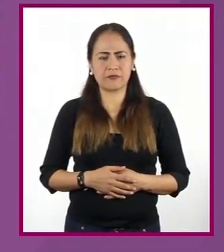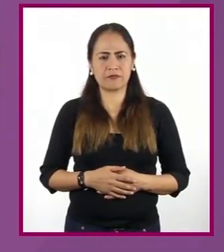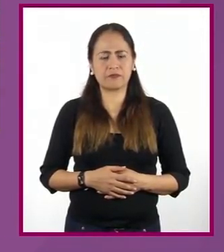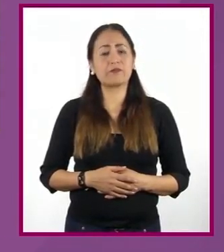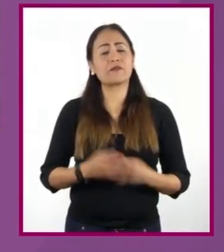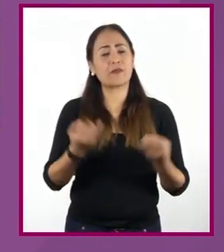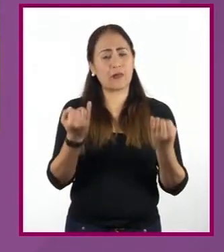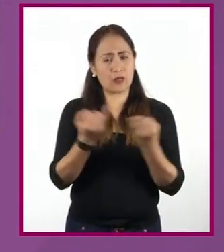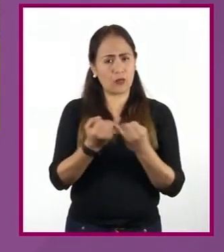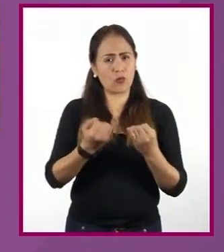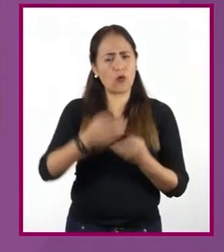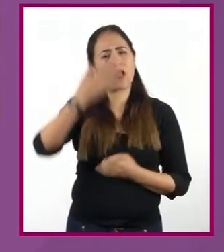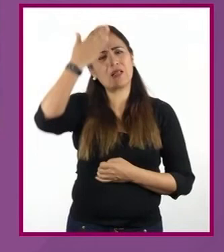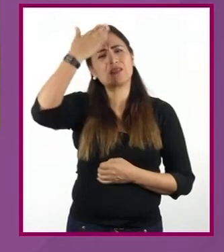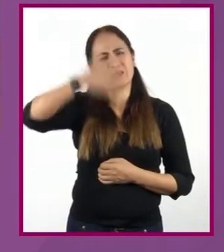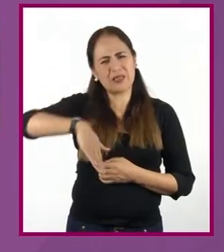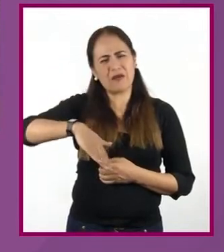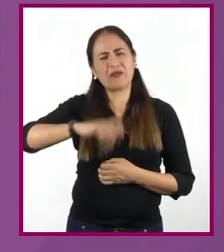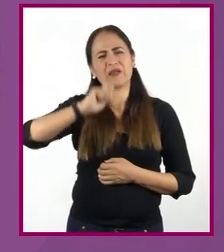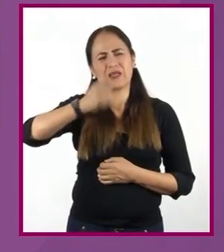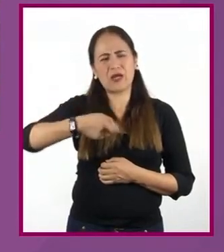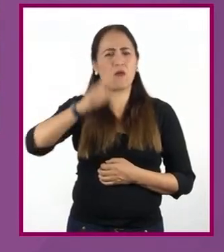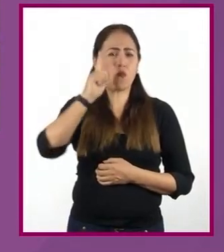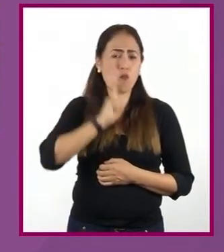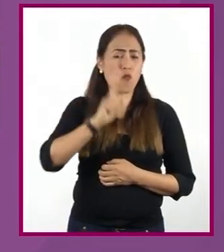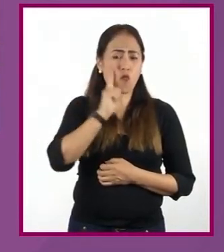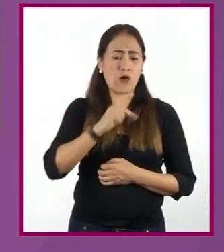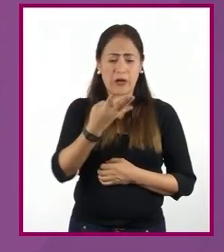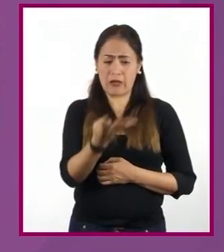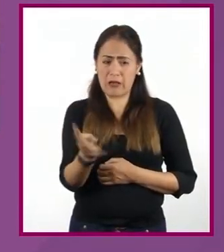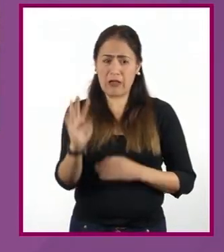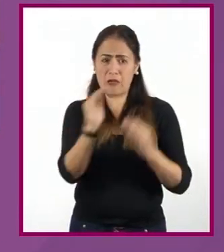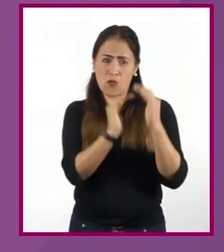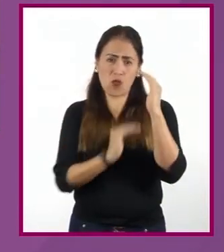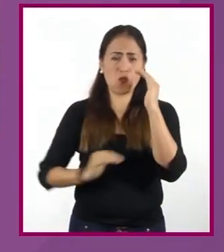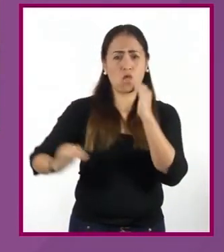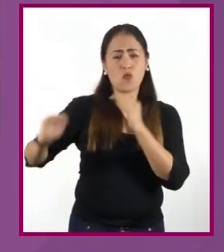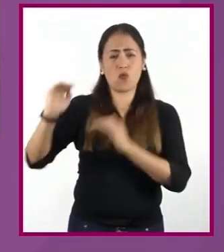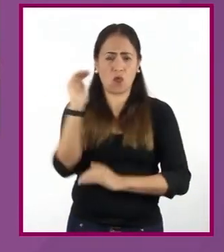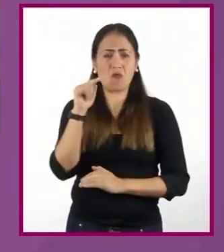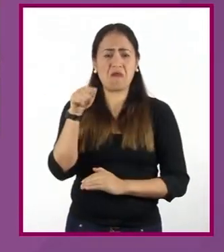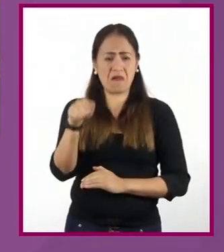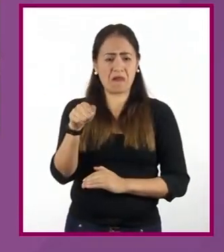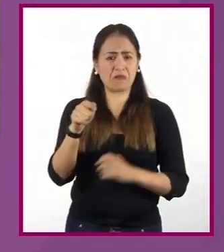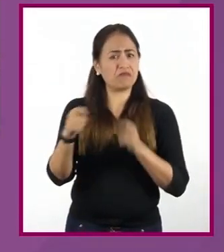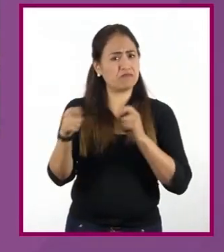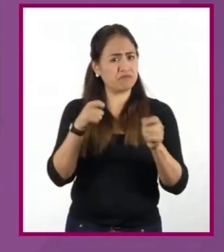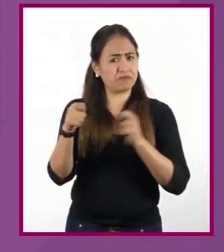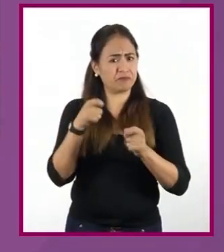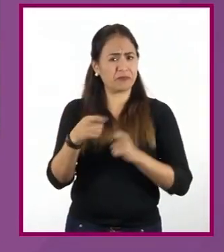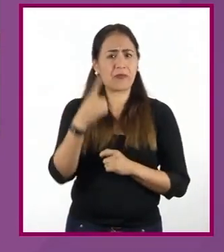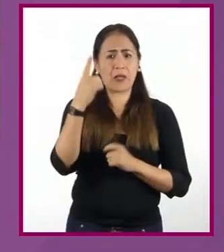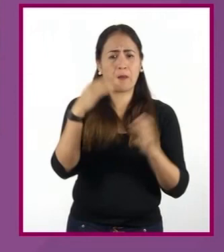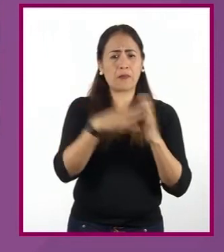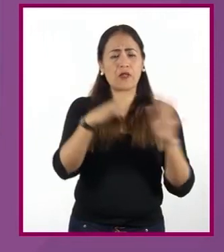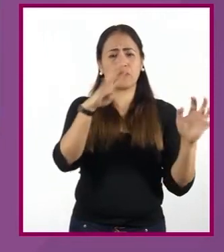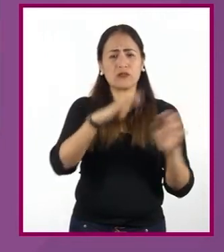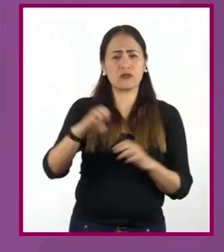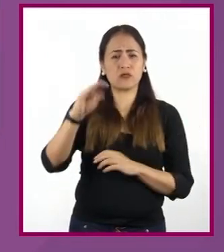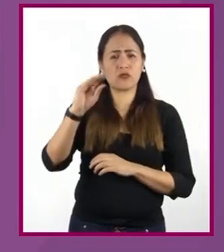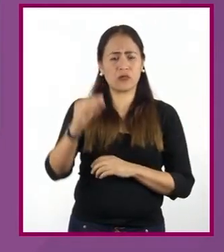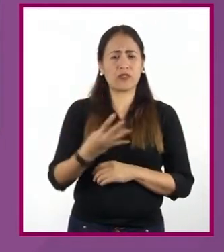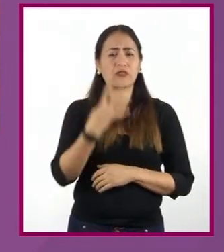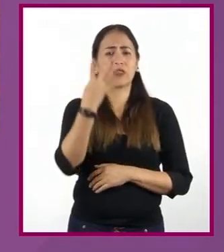También se sabe que existieron varias mujeres preeminentes en la historia dinástica de Palenque. En 1994